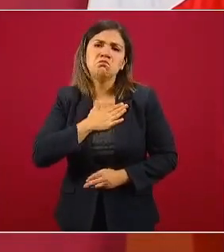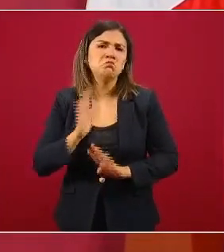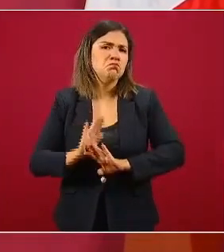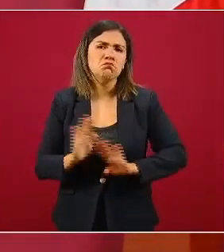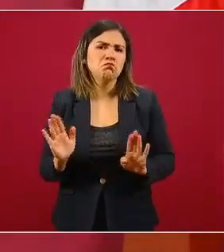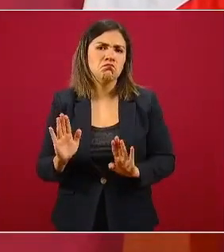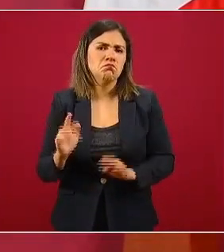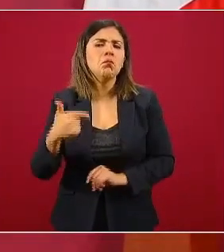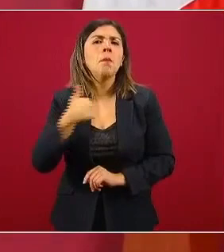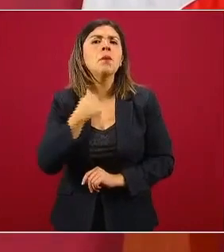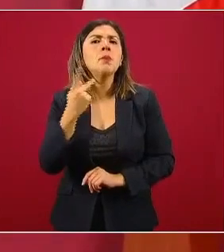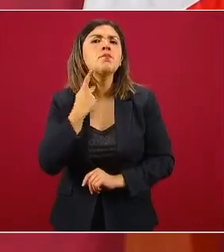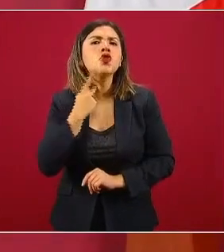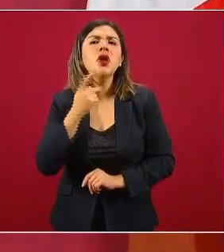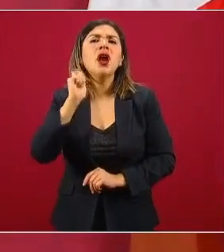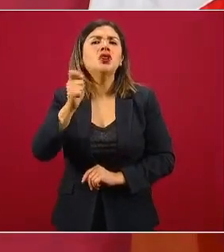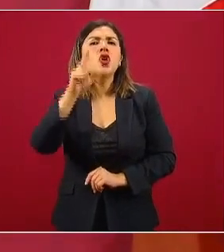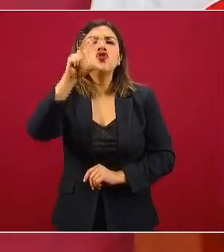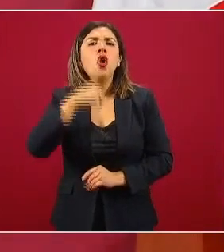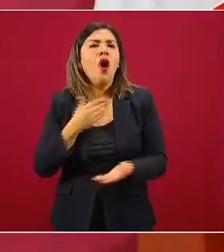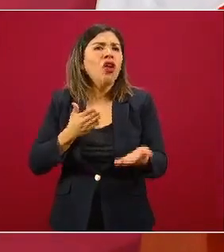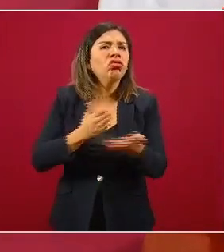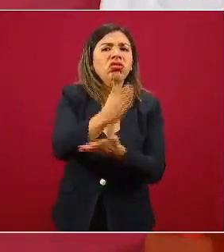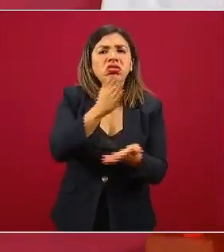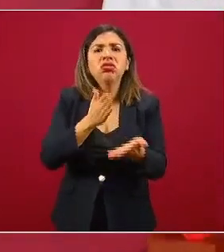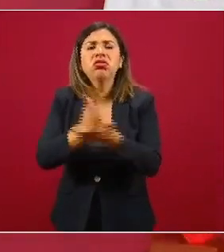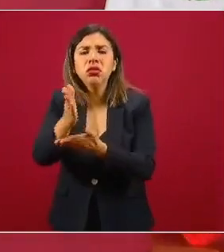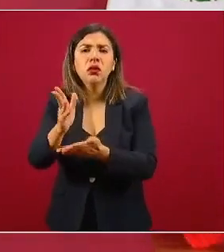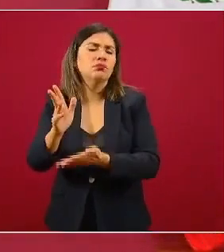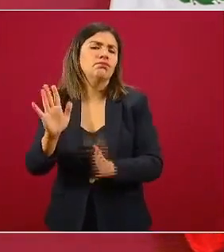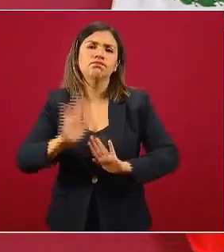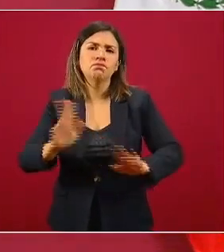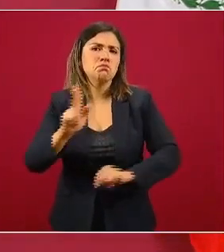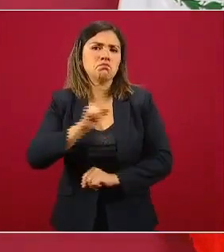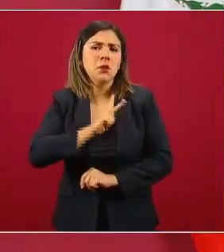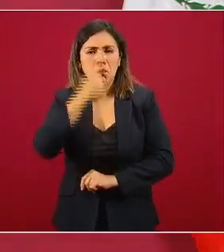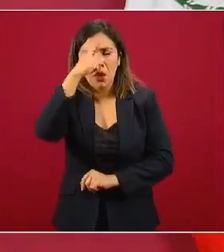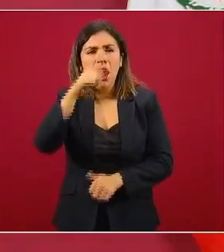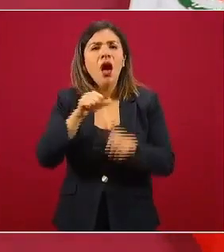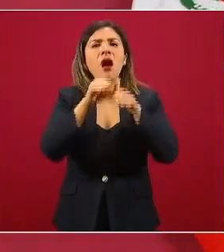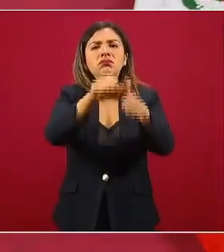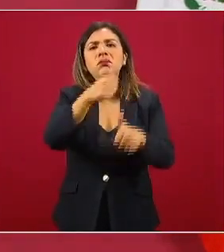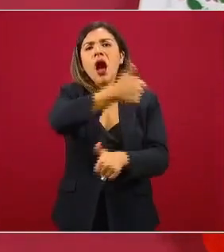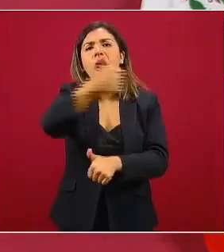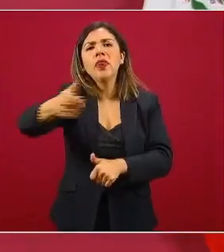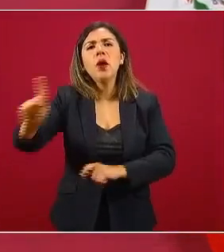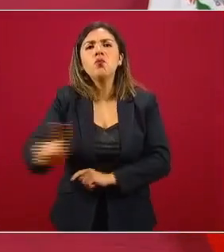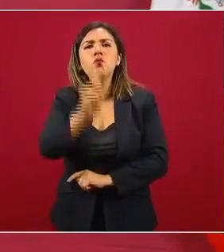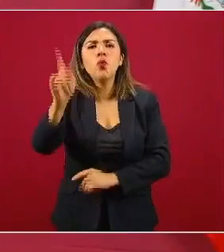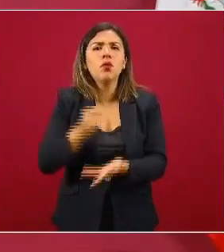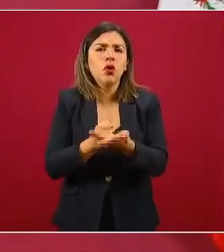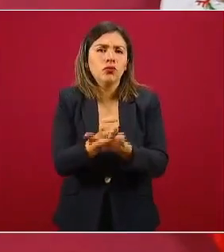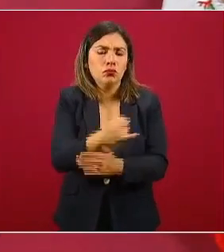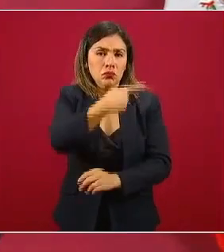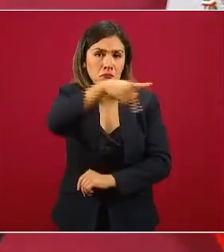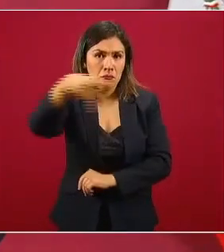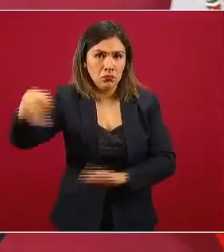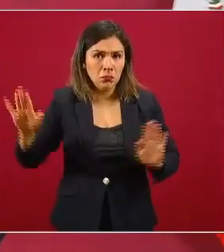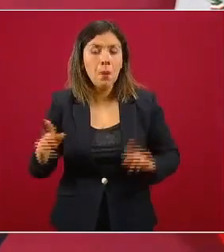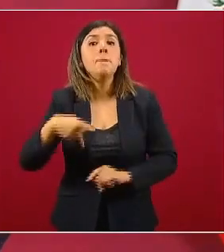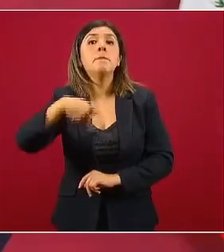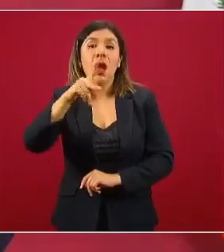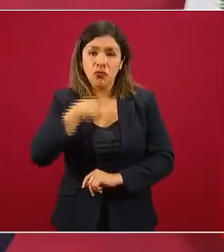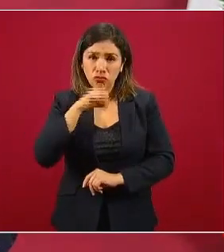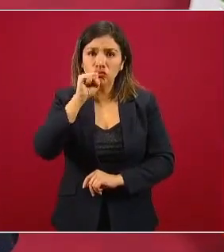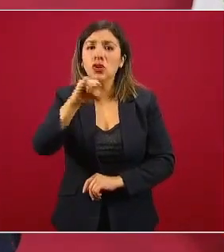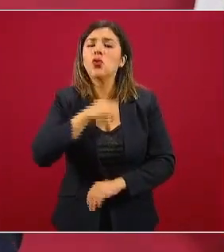por nuestra política de no intervención y de autodeterminación de los pueblos. Pero sí estoy en